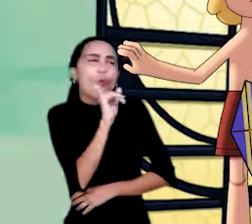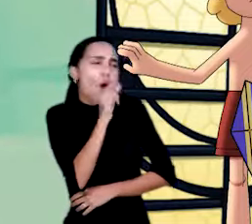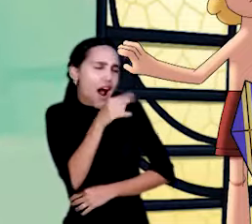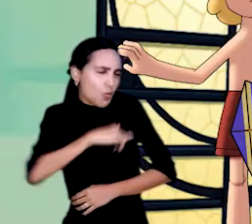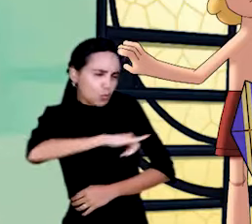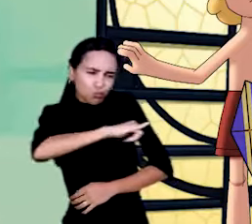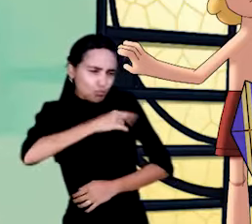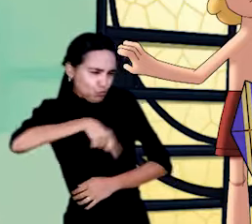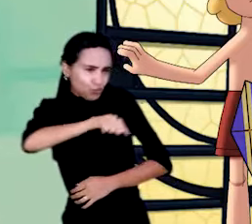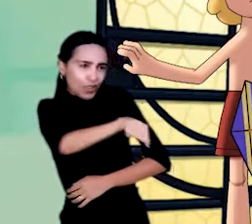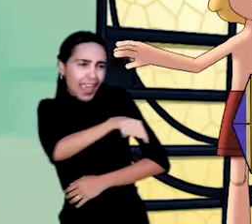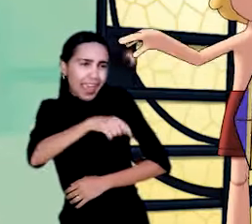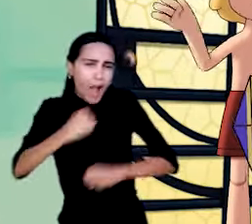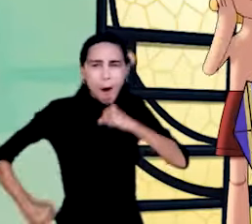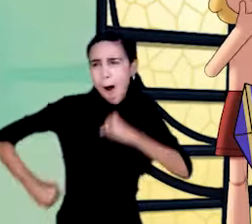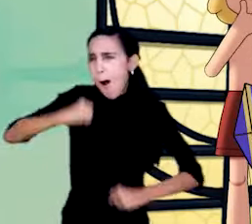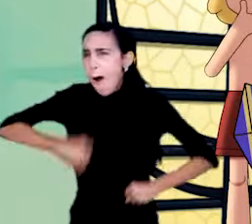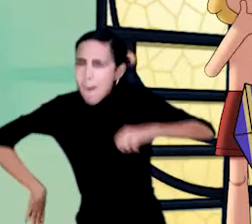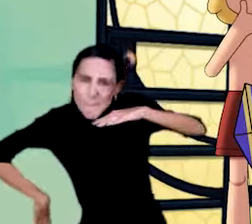y pateando el balón.